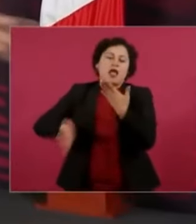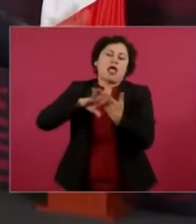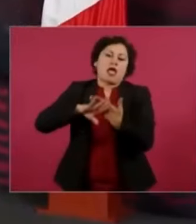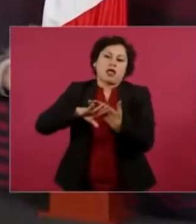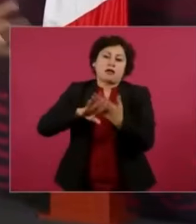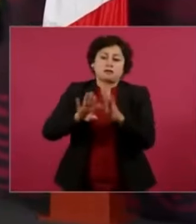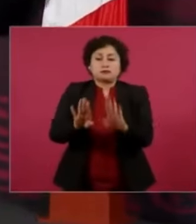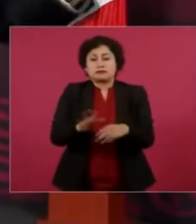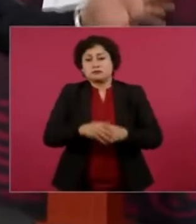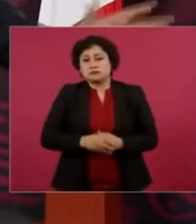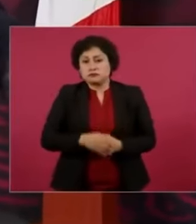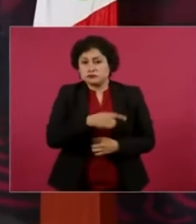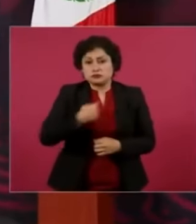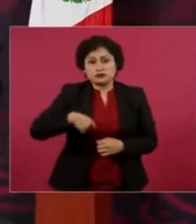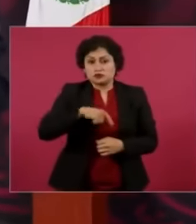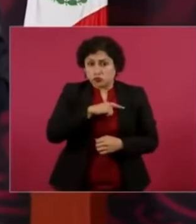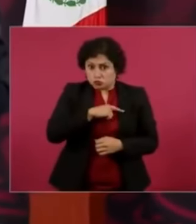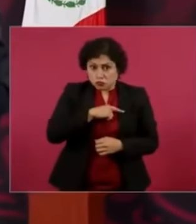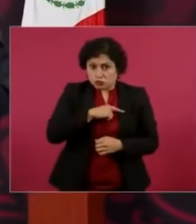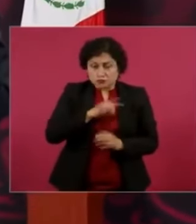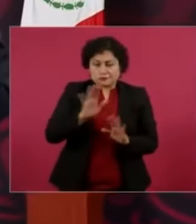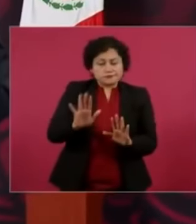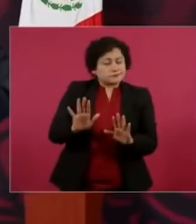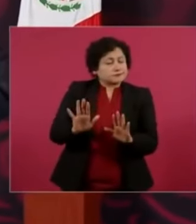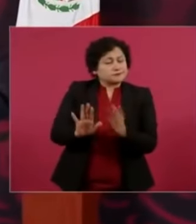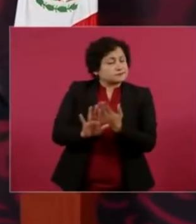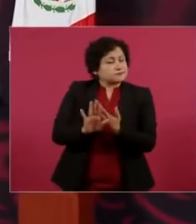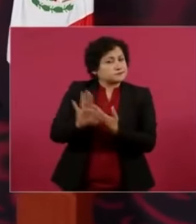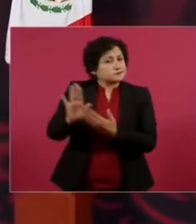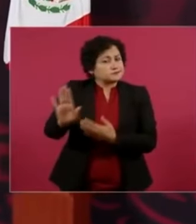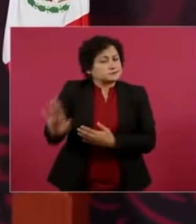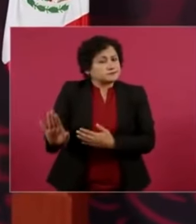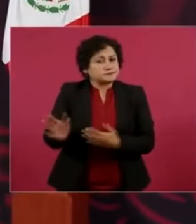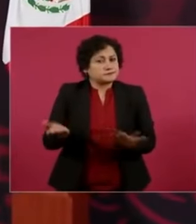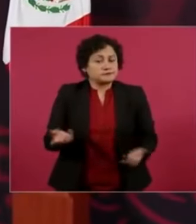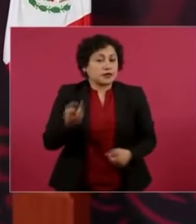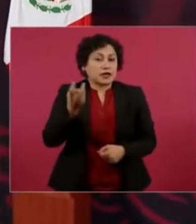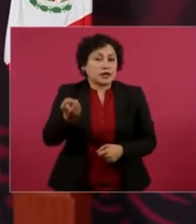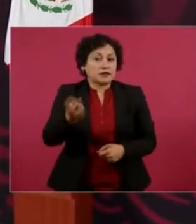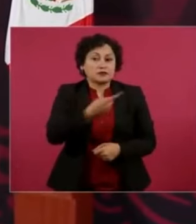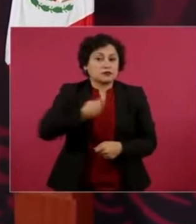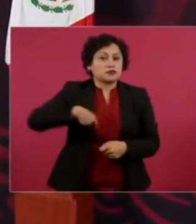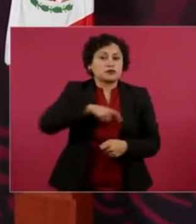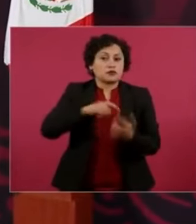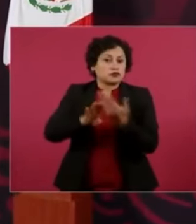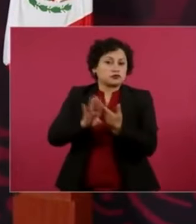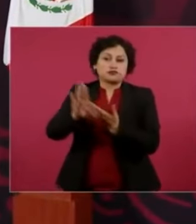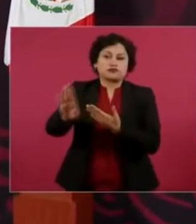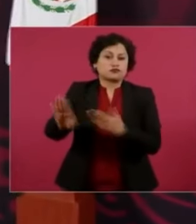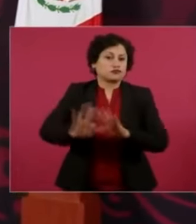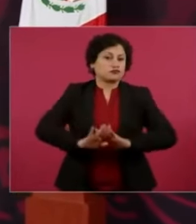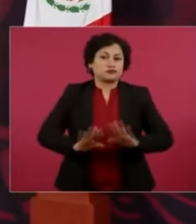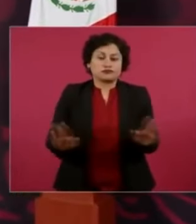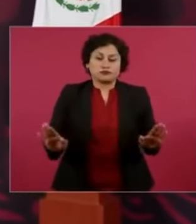nosotros pues no queremos para nada la confrontación. Decirle nada más